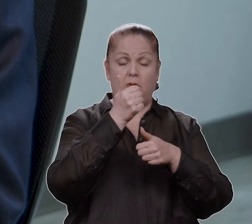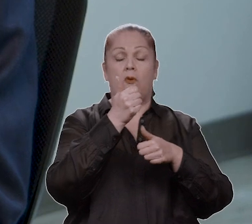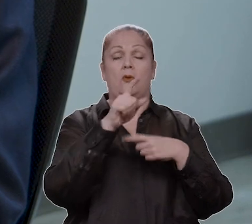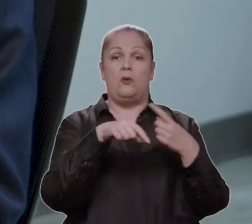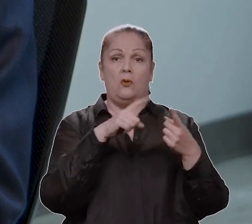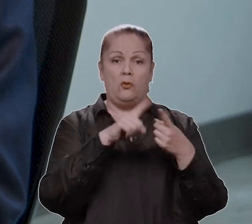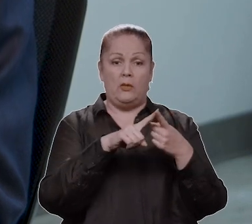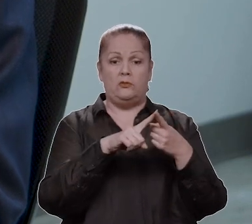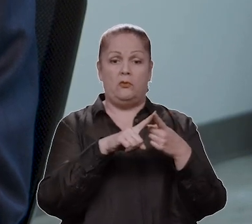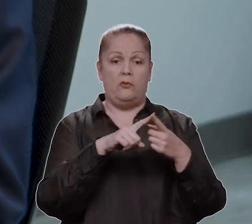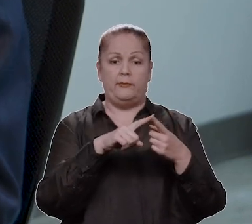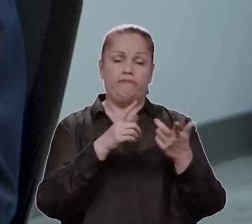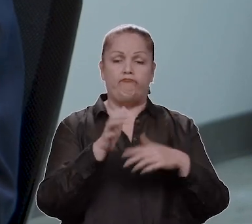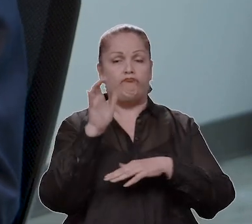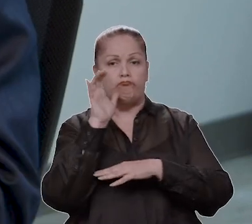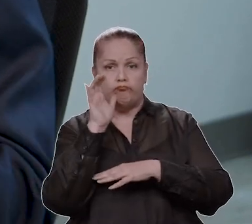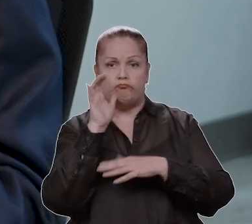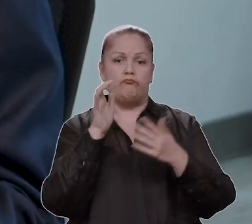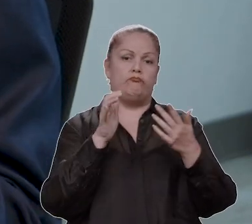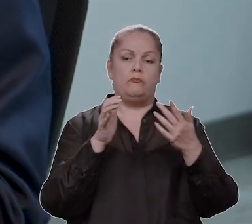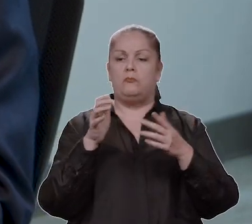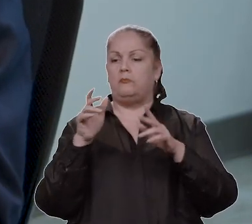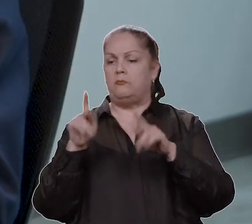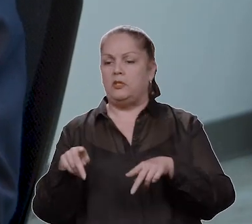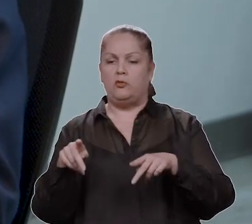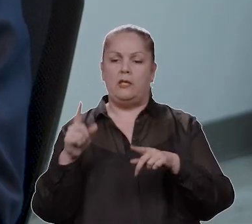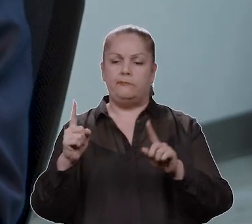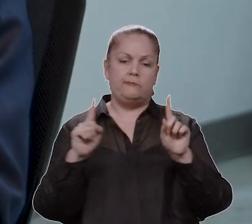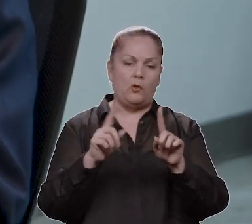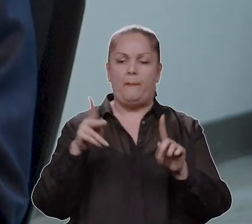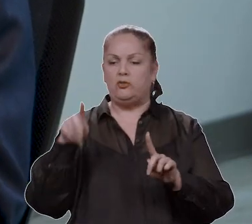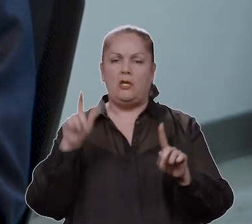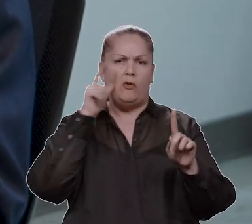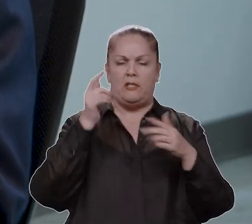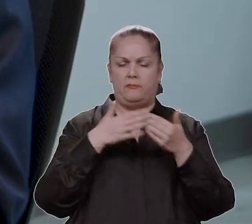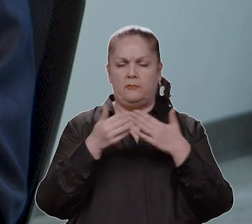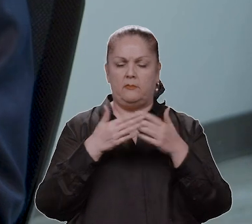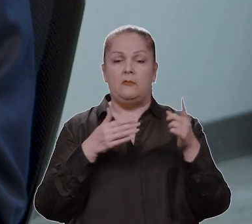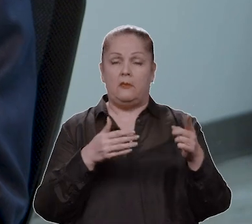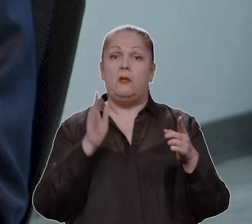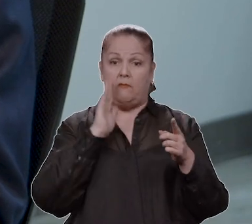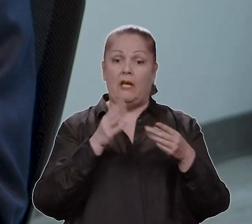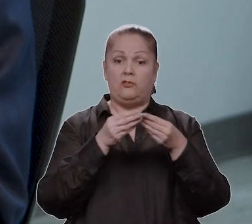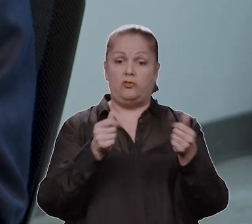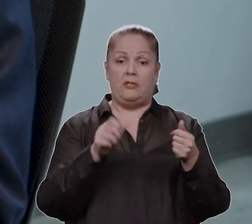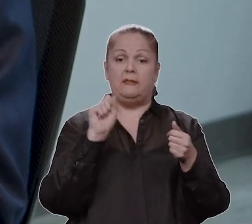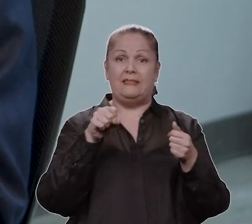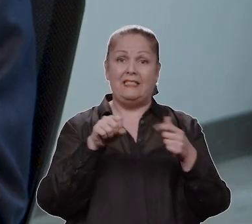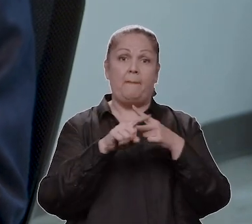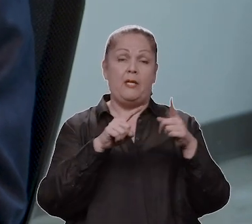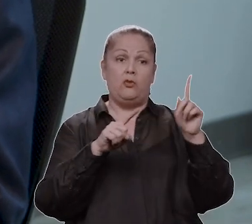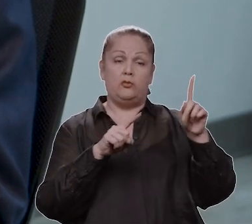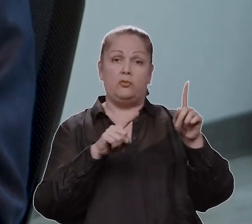una controversia entre una persona y el gobierno o entre dos personas, va a resolver esa controversia, pero lo